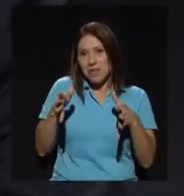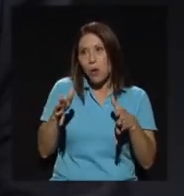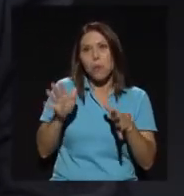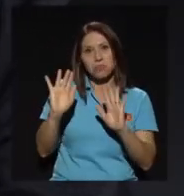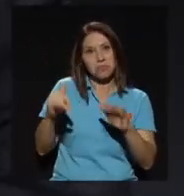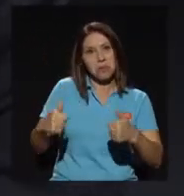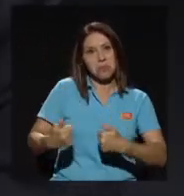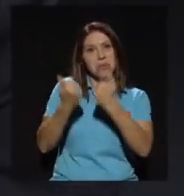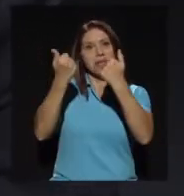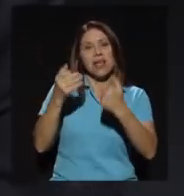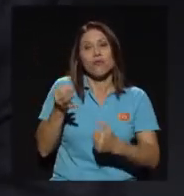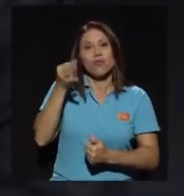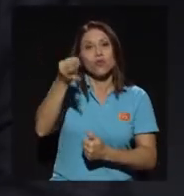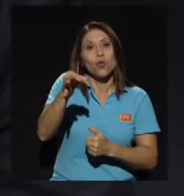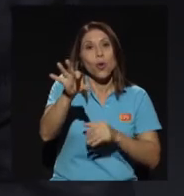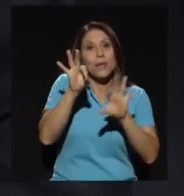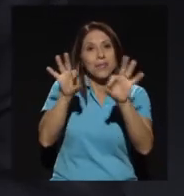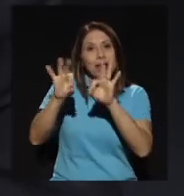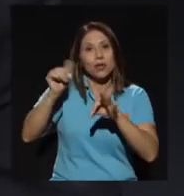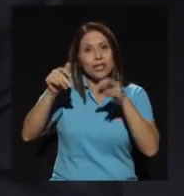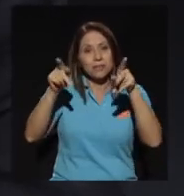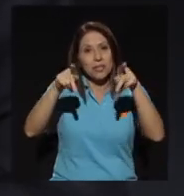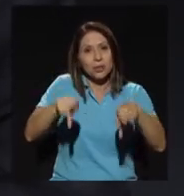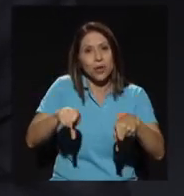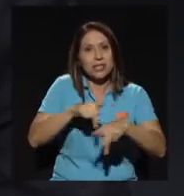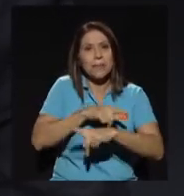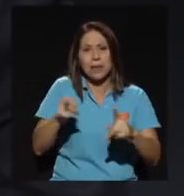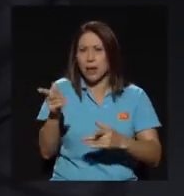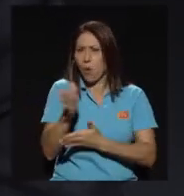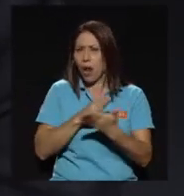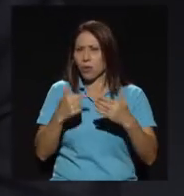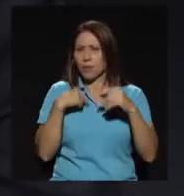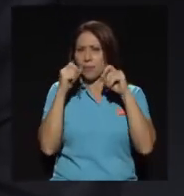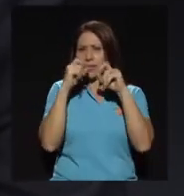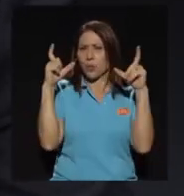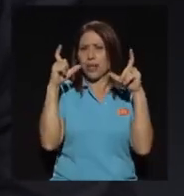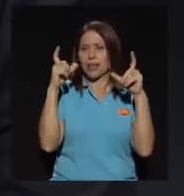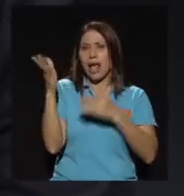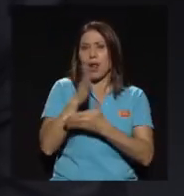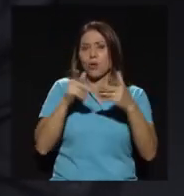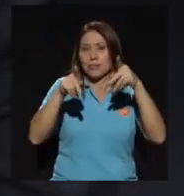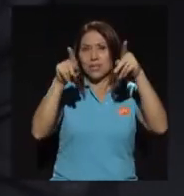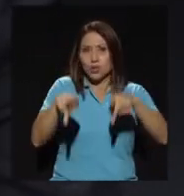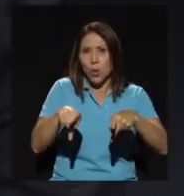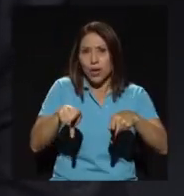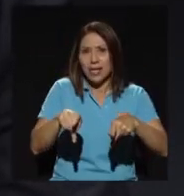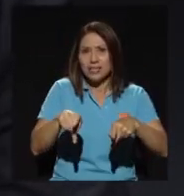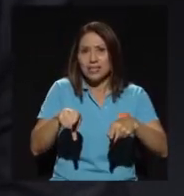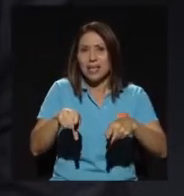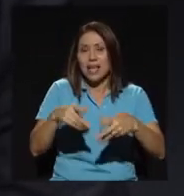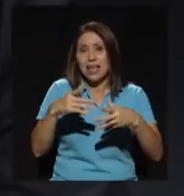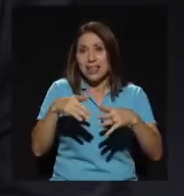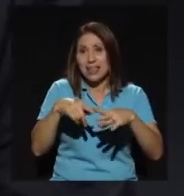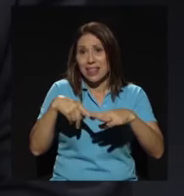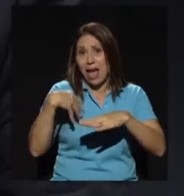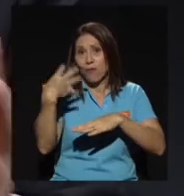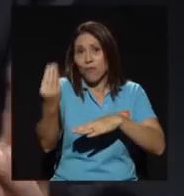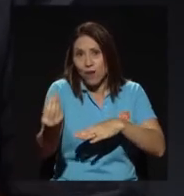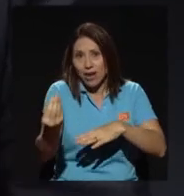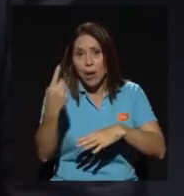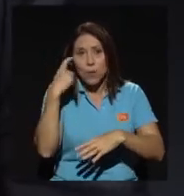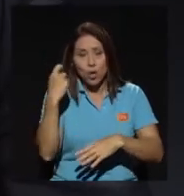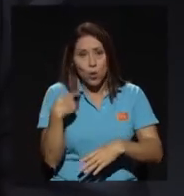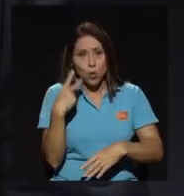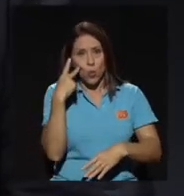personas pero hay algo que a mí me sorprende y hablando con gente que nos ha estudiado de afuera porque si uno ve a sudeste